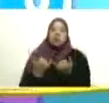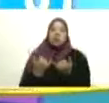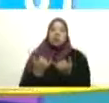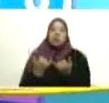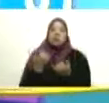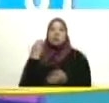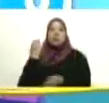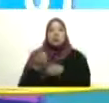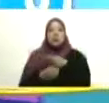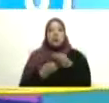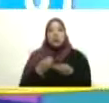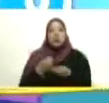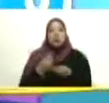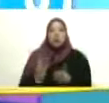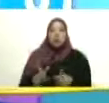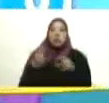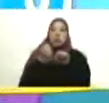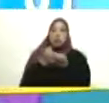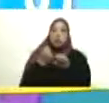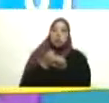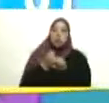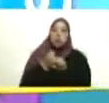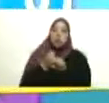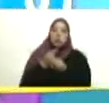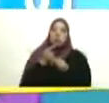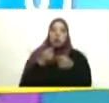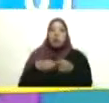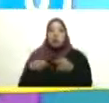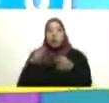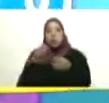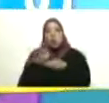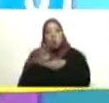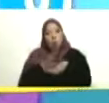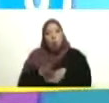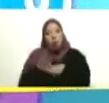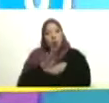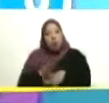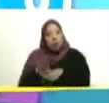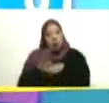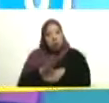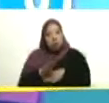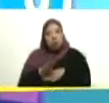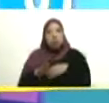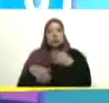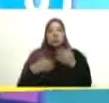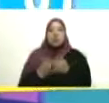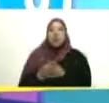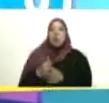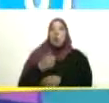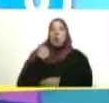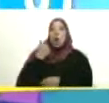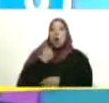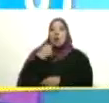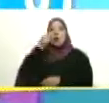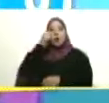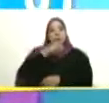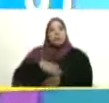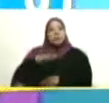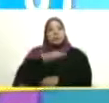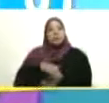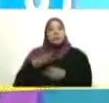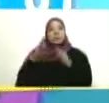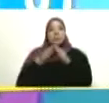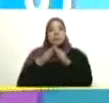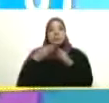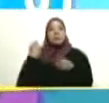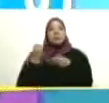que les permite a ellos efectuar reparación, mantenimiento, recuperación de cualquier equipamiento del urbanismo que